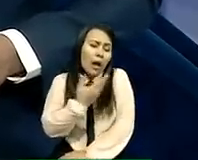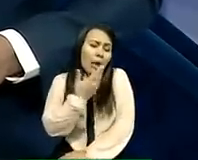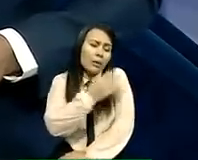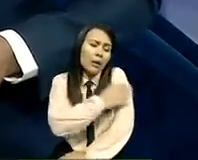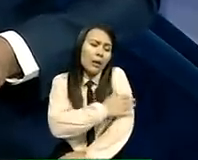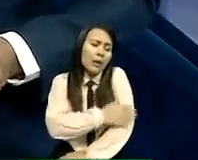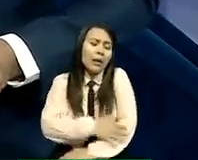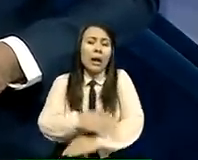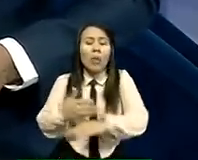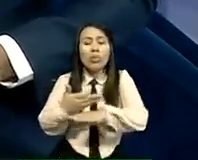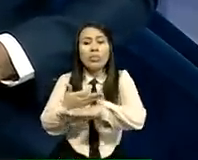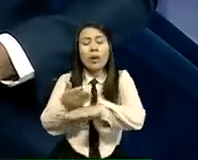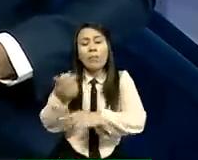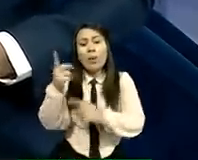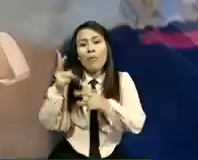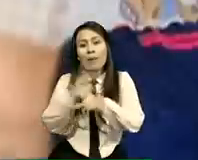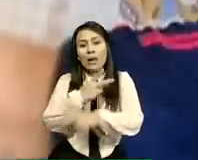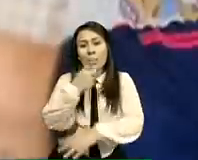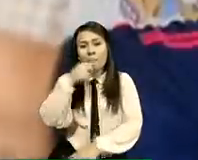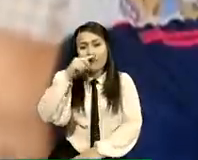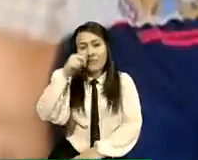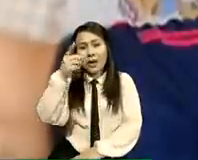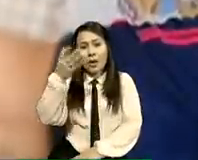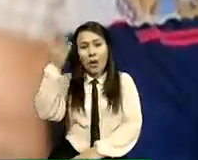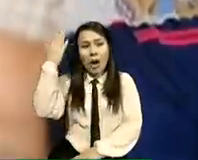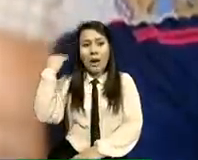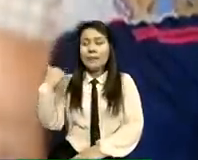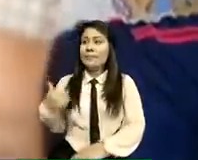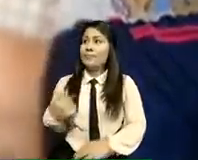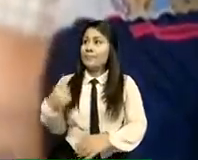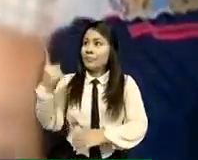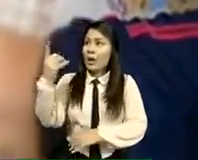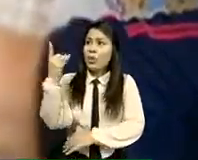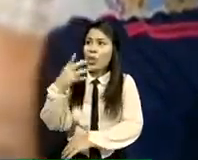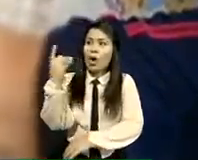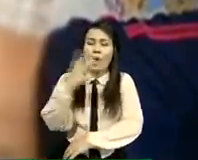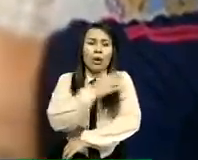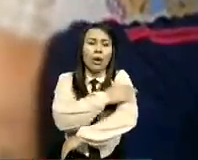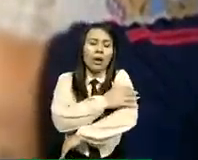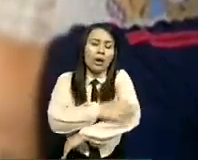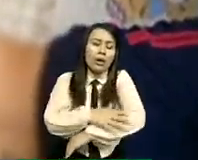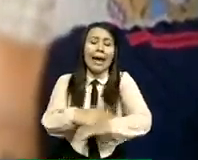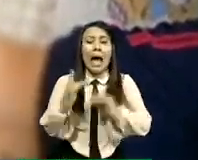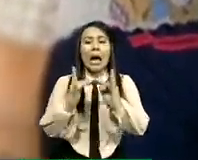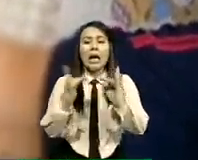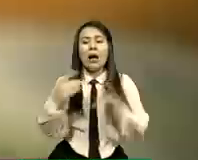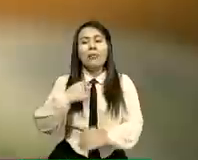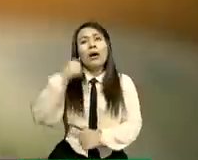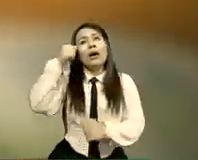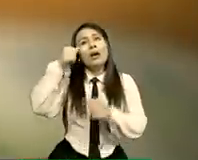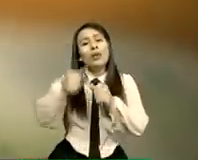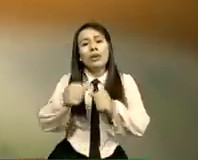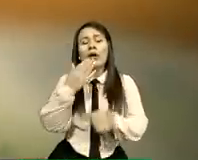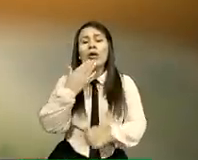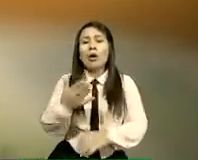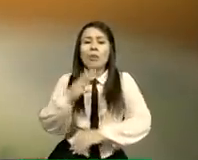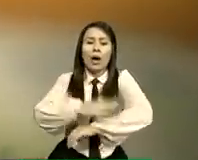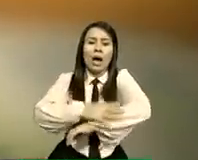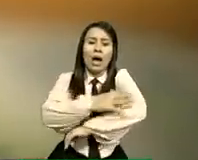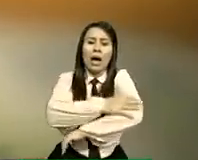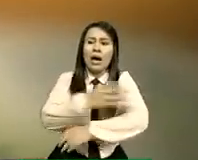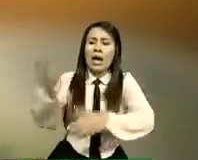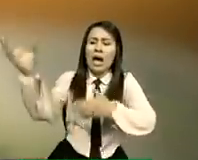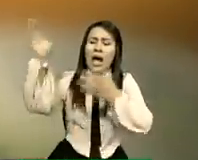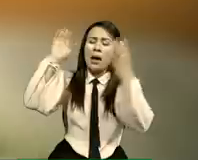terribles momentos. Lo encontramos adolorido y en una cama. recordando cómo casi muere quemado junto a un